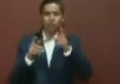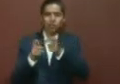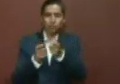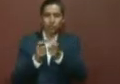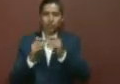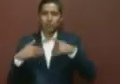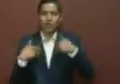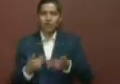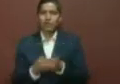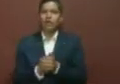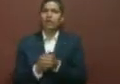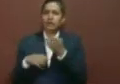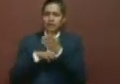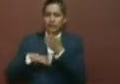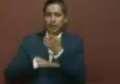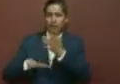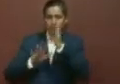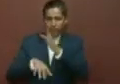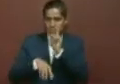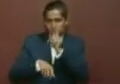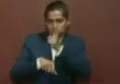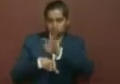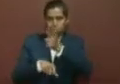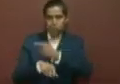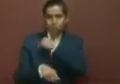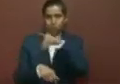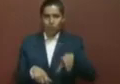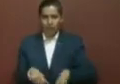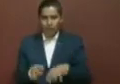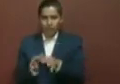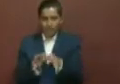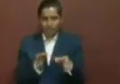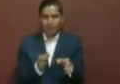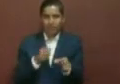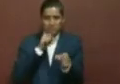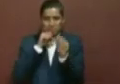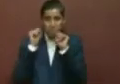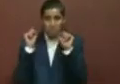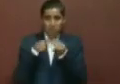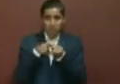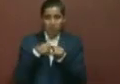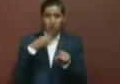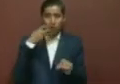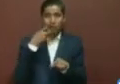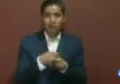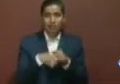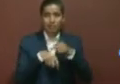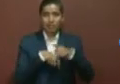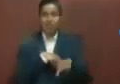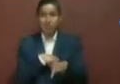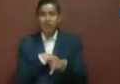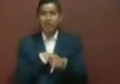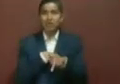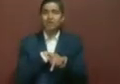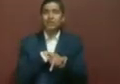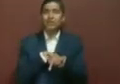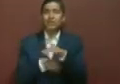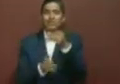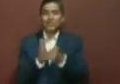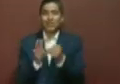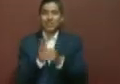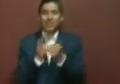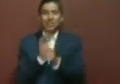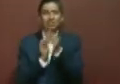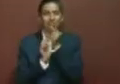confianza, si ustedes como Estado han detectado otros municipios que estén en esta misma situación, no tengan este riesgo, no solamente pues por la falta de los